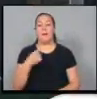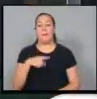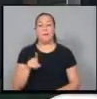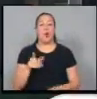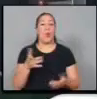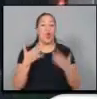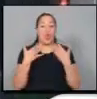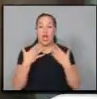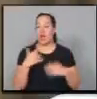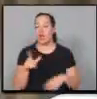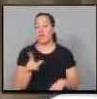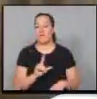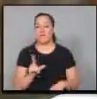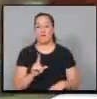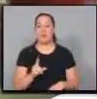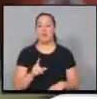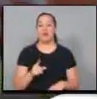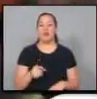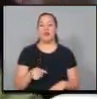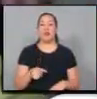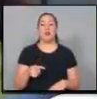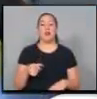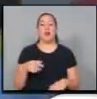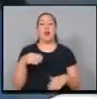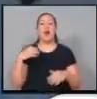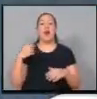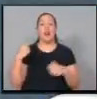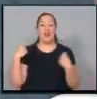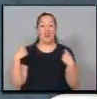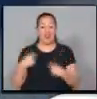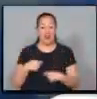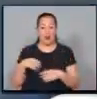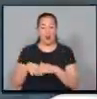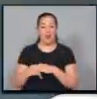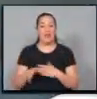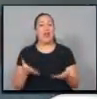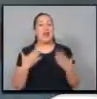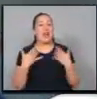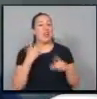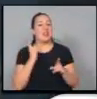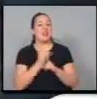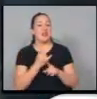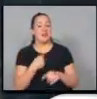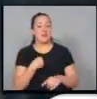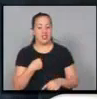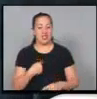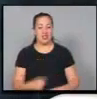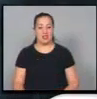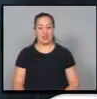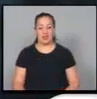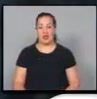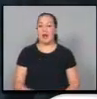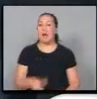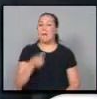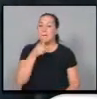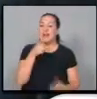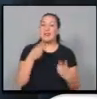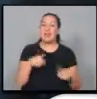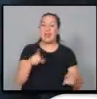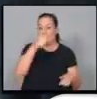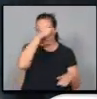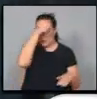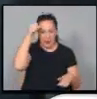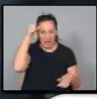no. ¿Con el suéter? Guardado y en musculosa. Tengo calor siempre yo. ¿Parece raro que en pleno verano